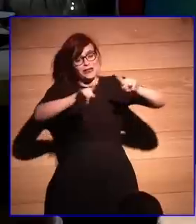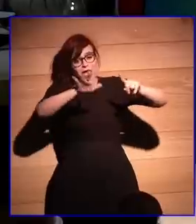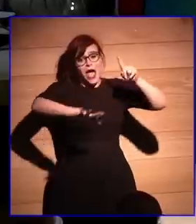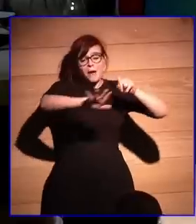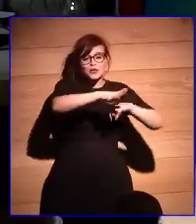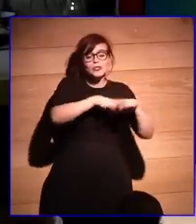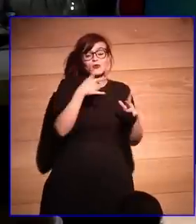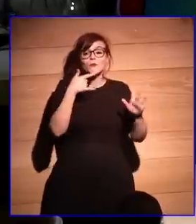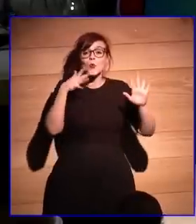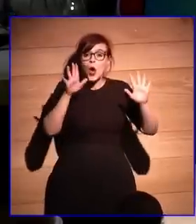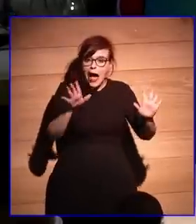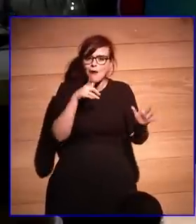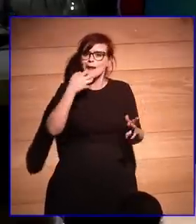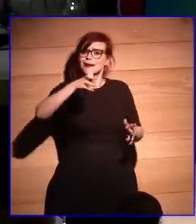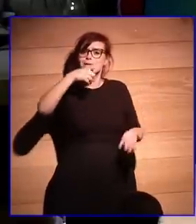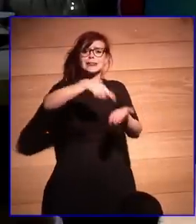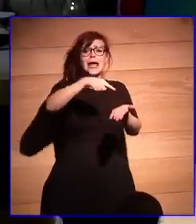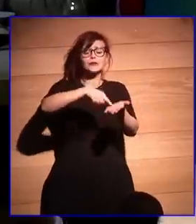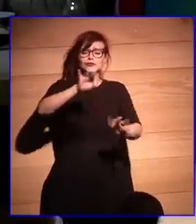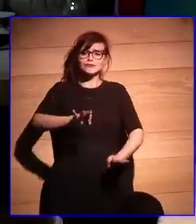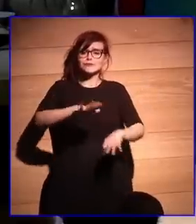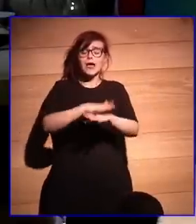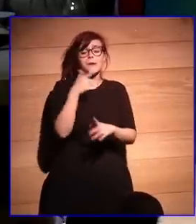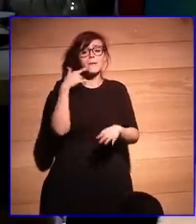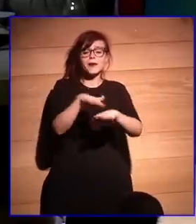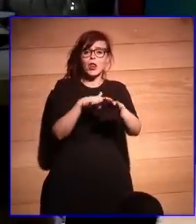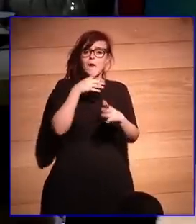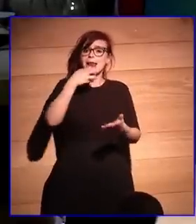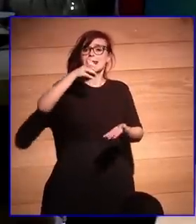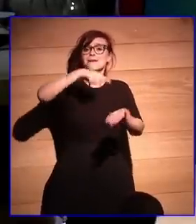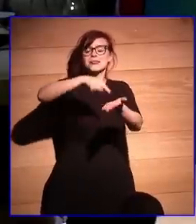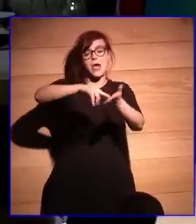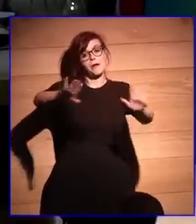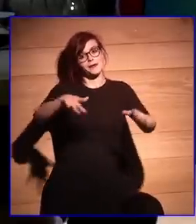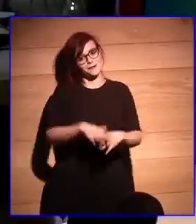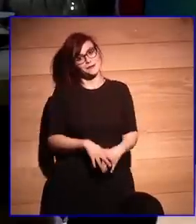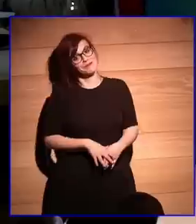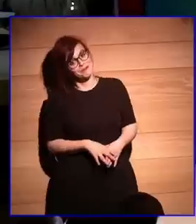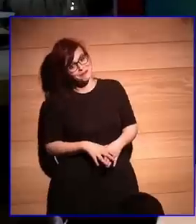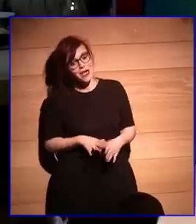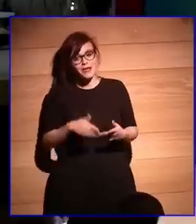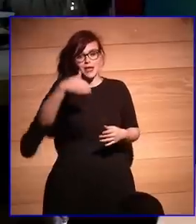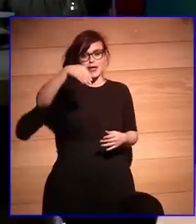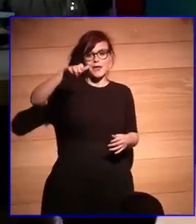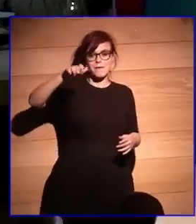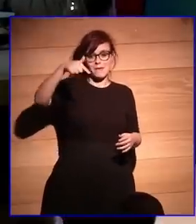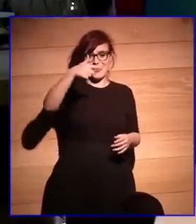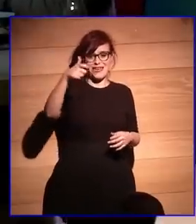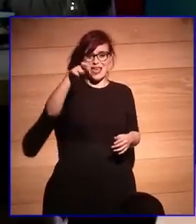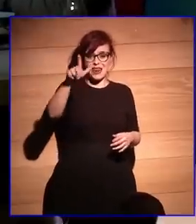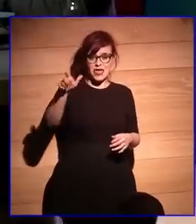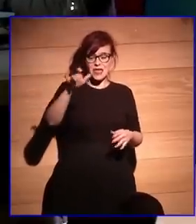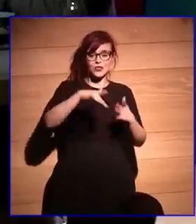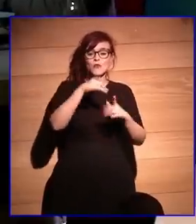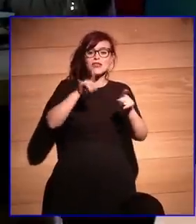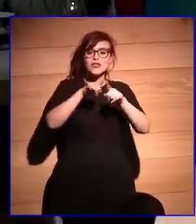ejemplo... Es un buen momento para reivindicar. Mira, déjame que no reivindique, porque por Dios, Mengele, que sabéis, Mengele es el que llevaba